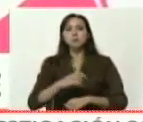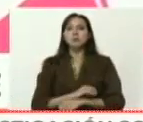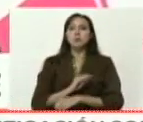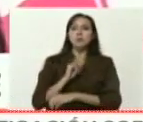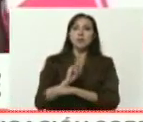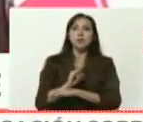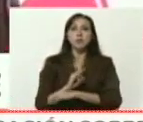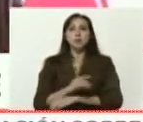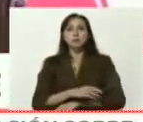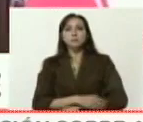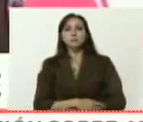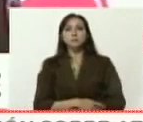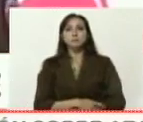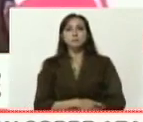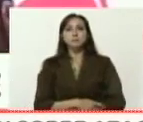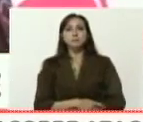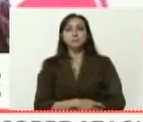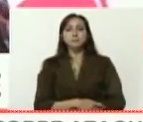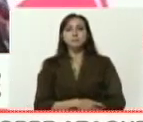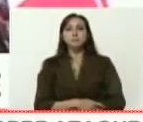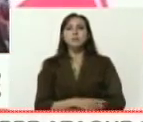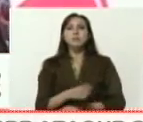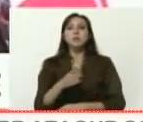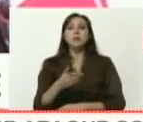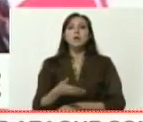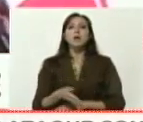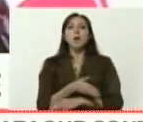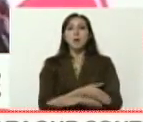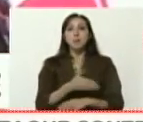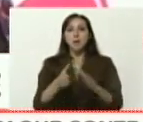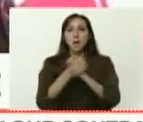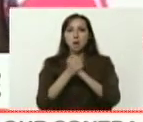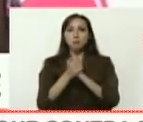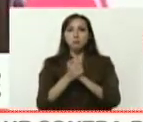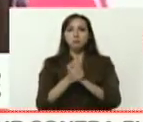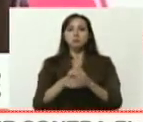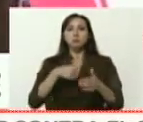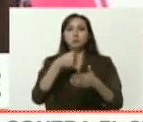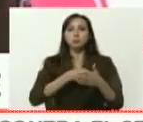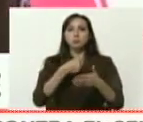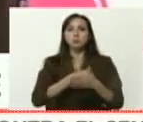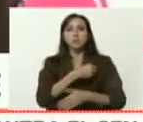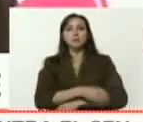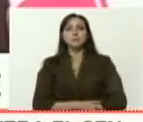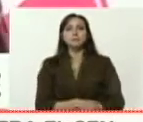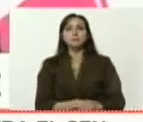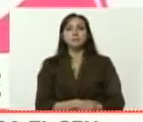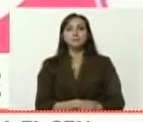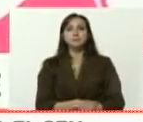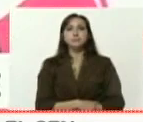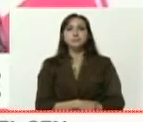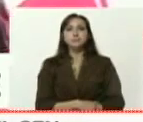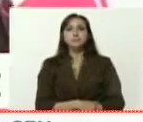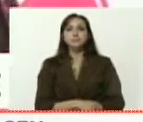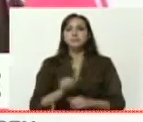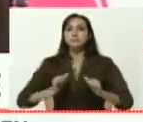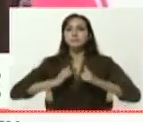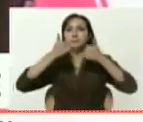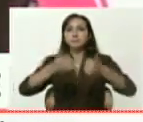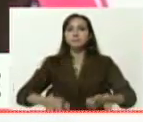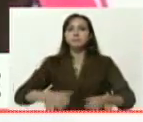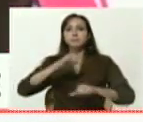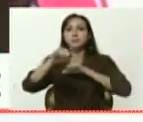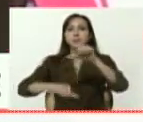en otrora eran sus compañeros de lucha. El comienzo del siglo XX,